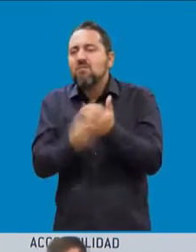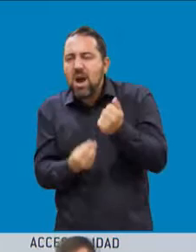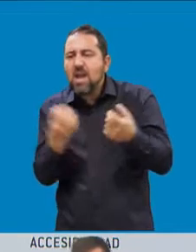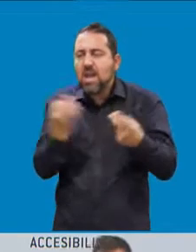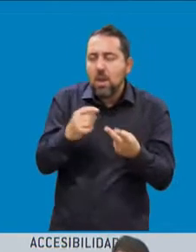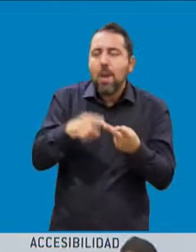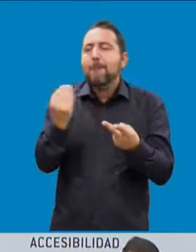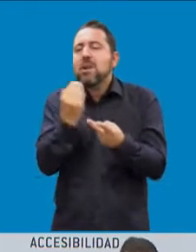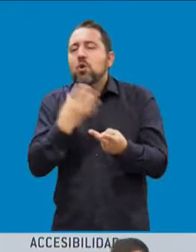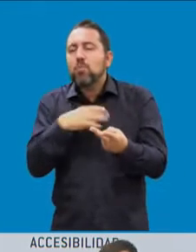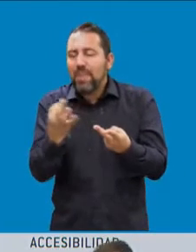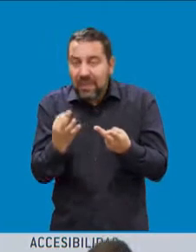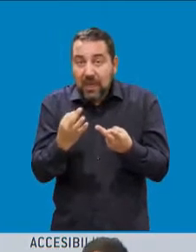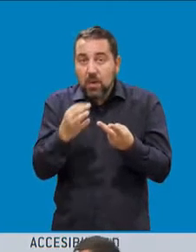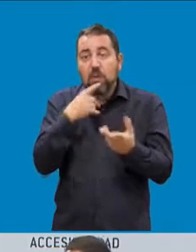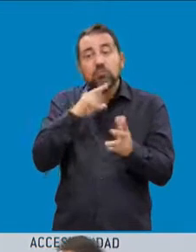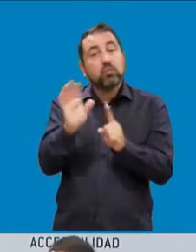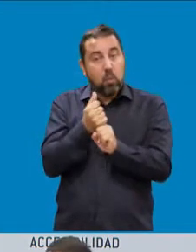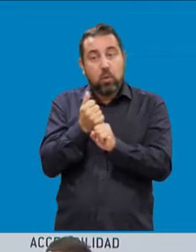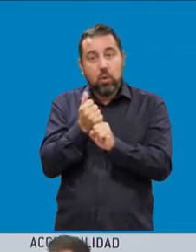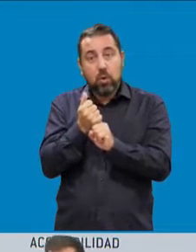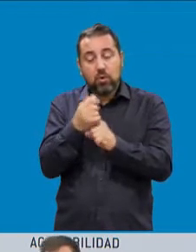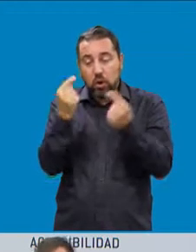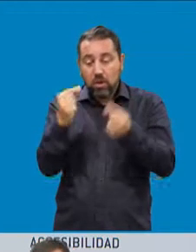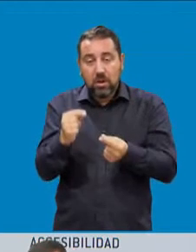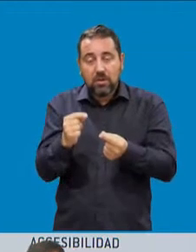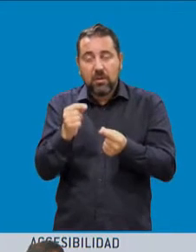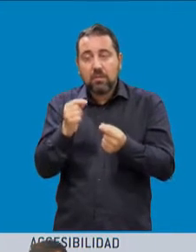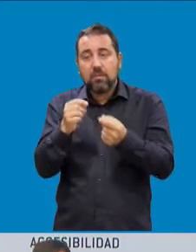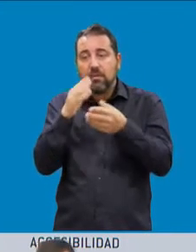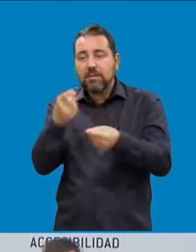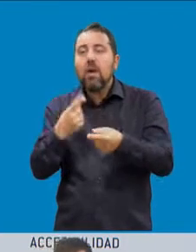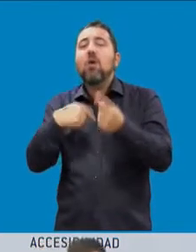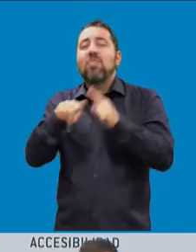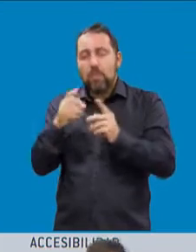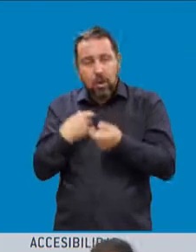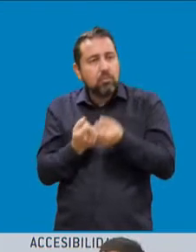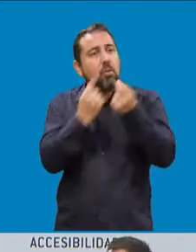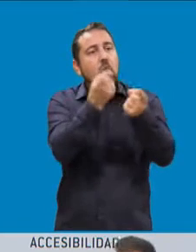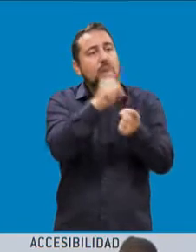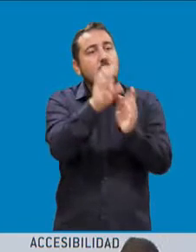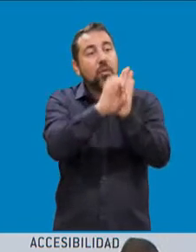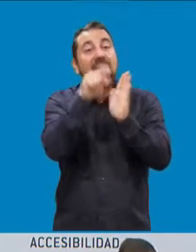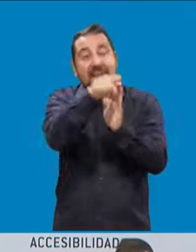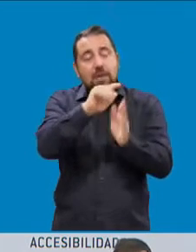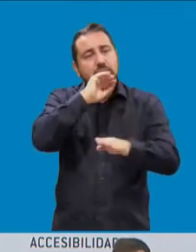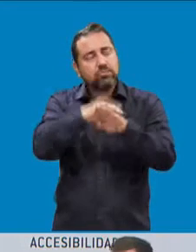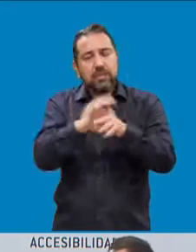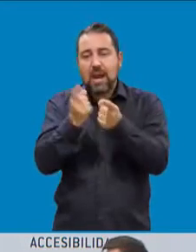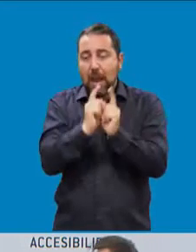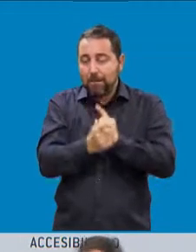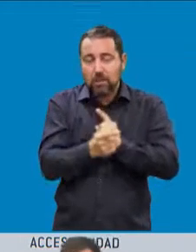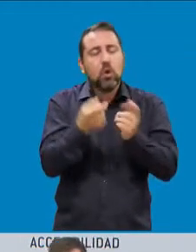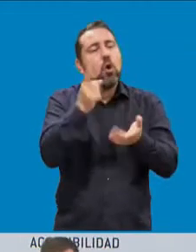vemos en qué se queda corto, qué falla, qué se puede mejorar, aportamos la solución correctiva, les devolvemos el